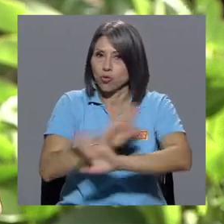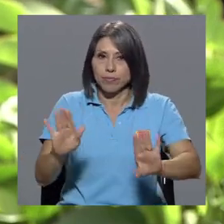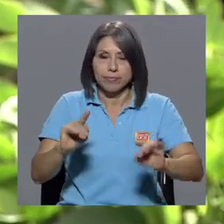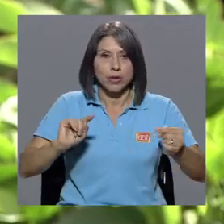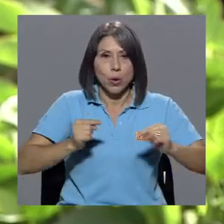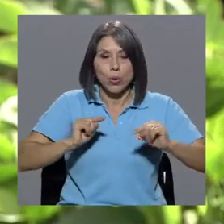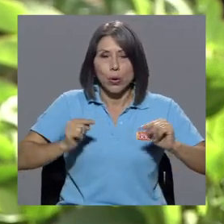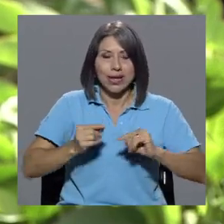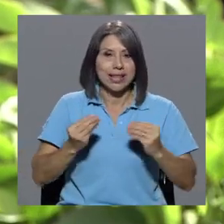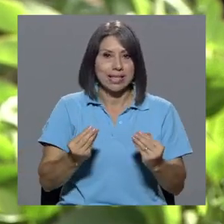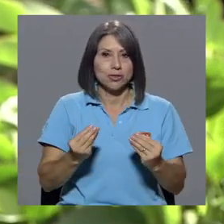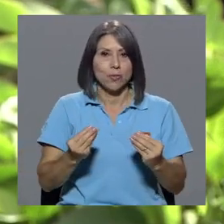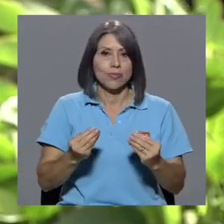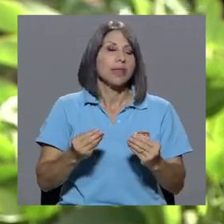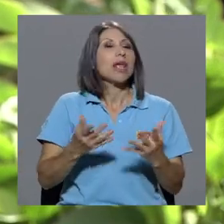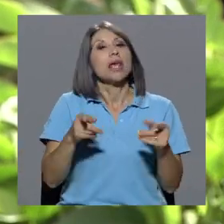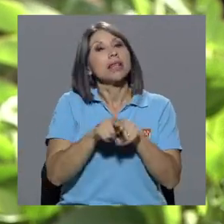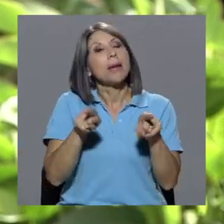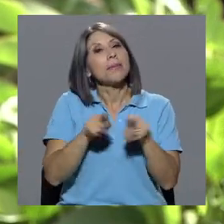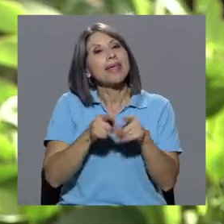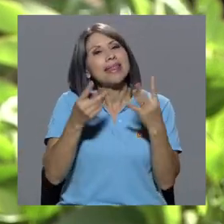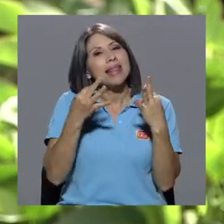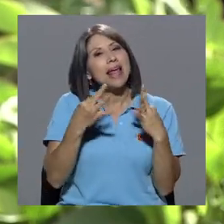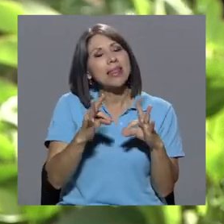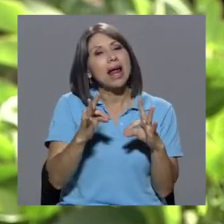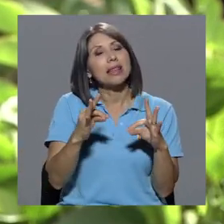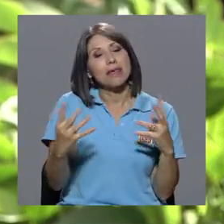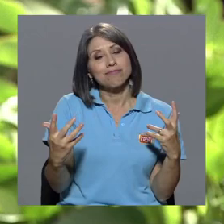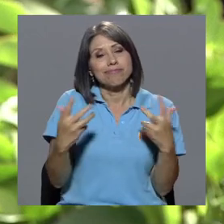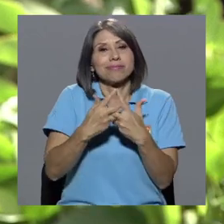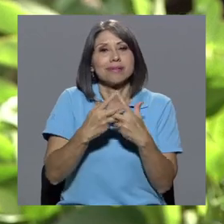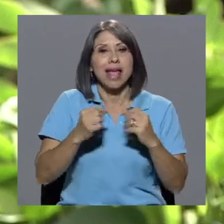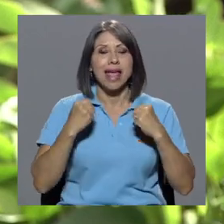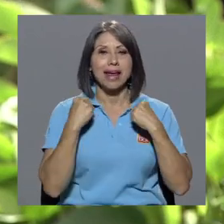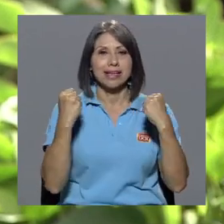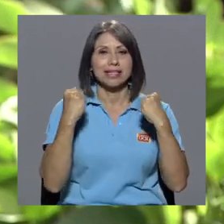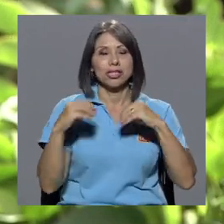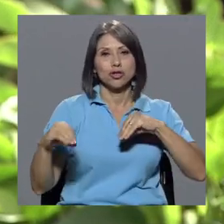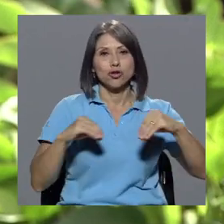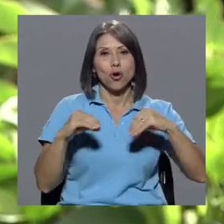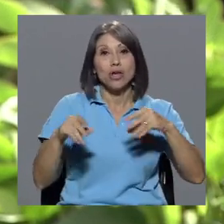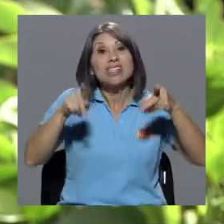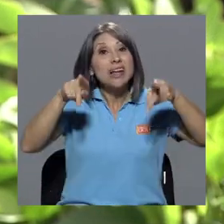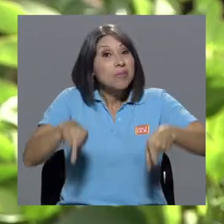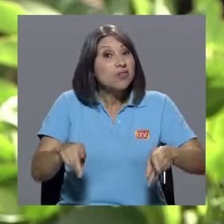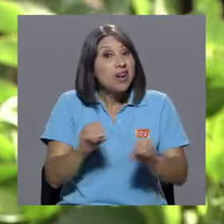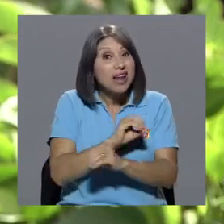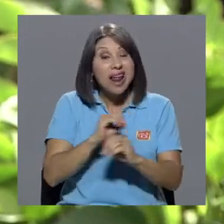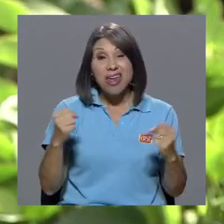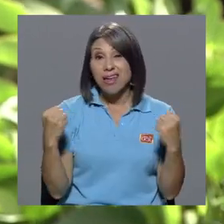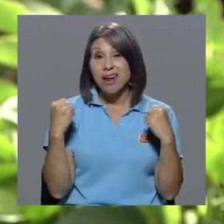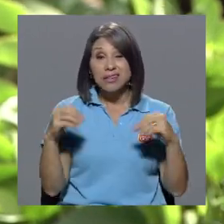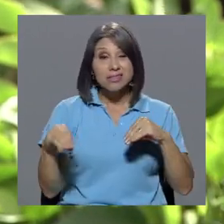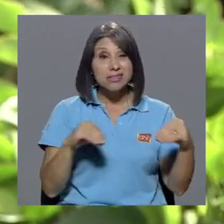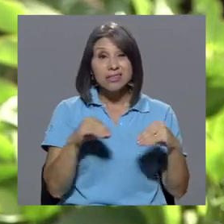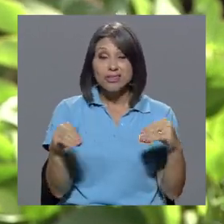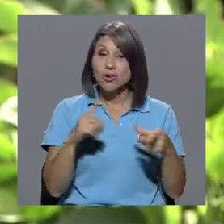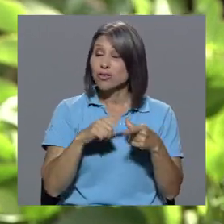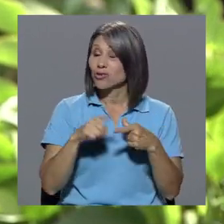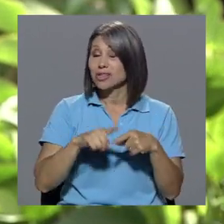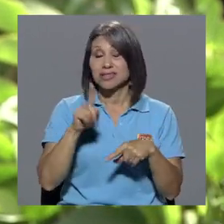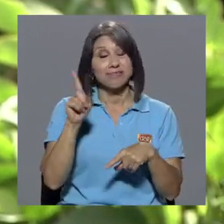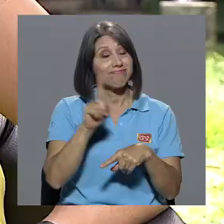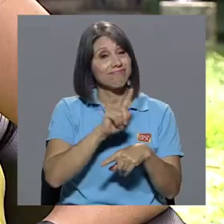un dolor intenso, ¿verdad? Y lo demás, tratar de complementarlo con el ejercicio. Si el paciente no hace ejercicio, no hay ninguna esperanza de que el